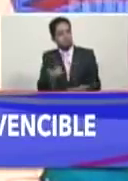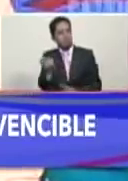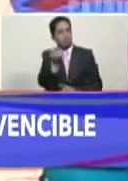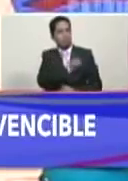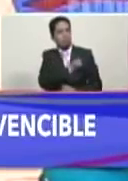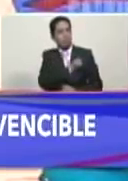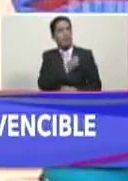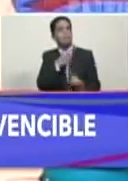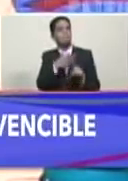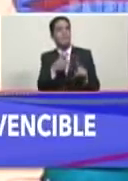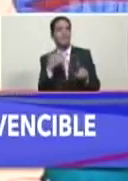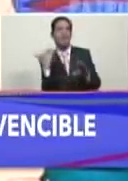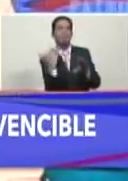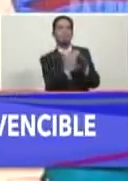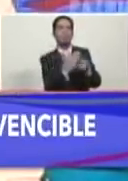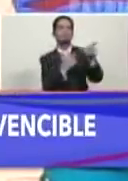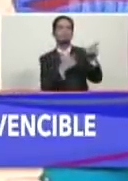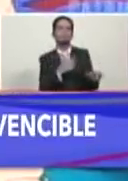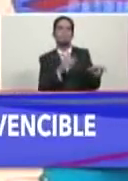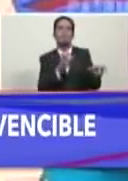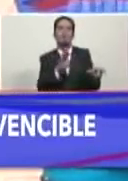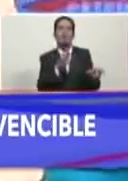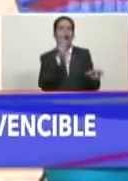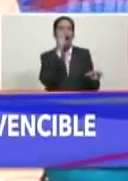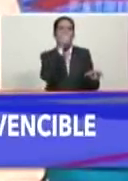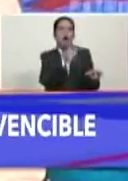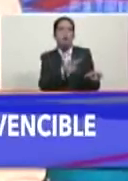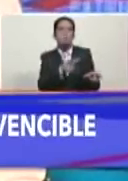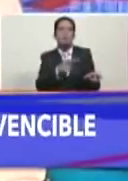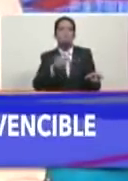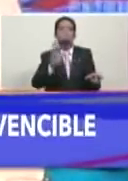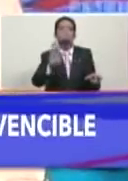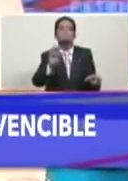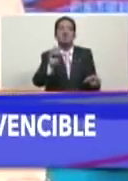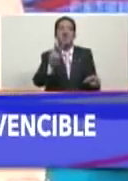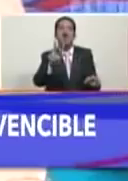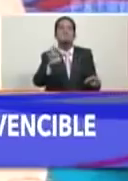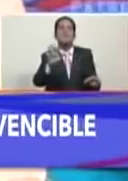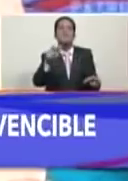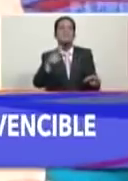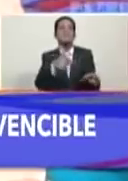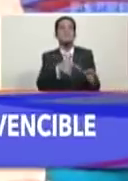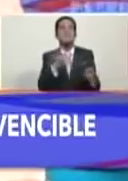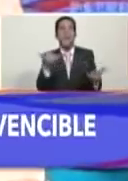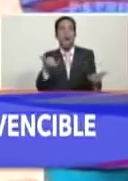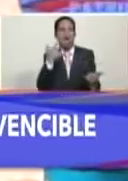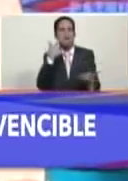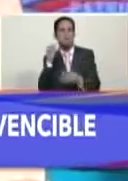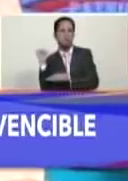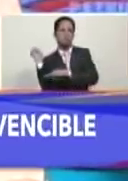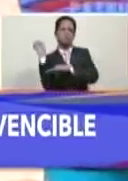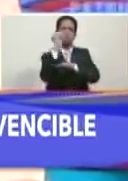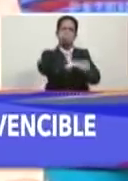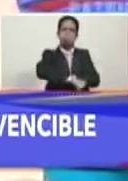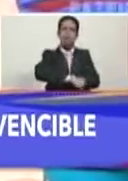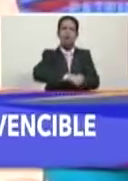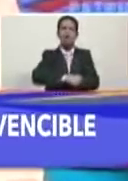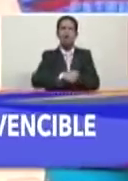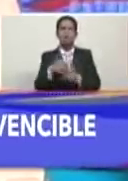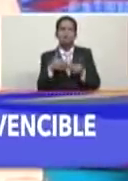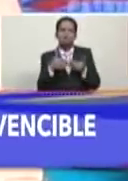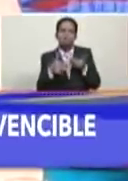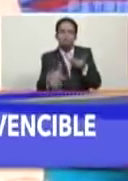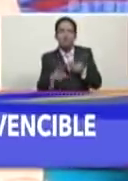detener a Boves y en la victoria lograron dejar un mensaje que llega hasta hoy, 205